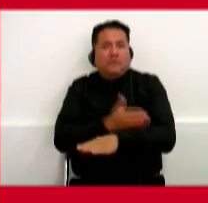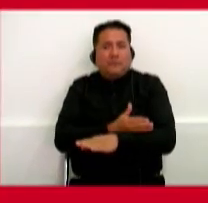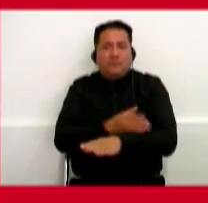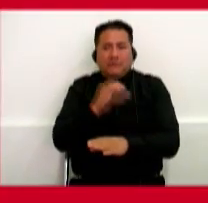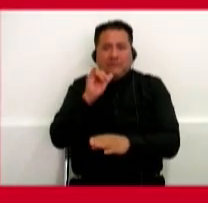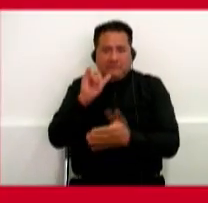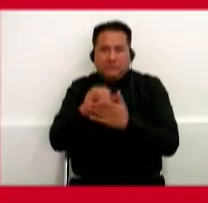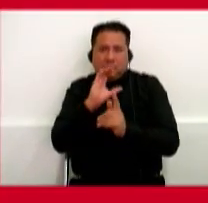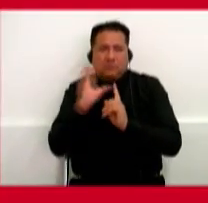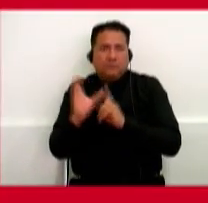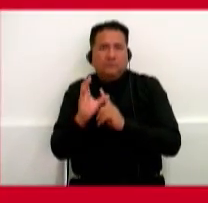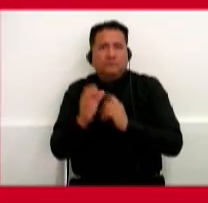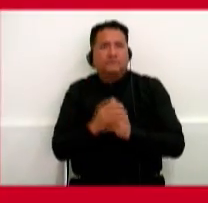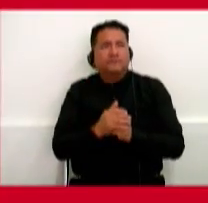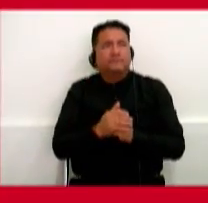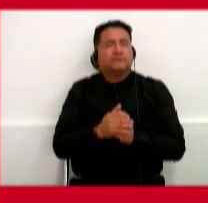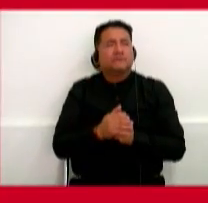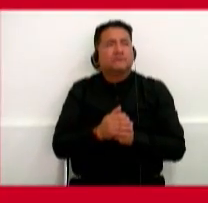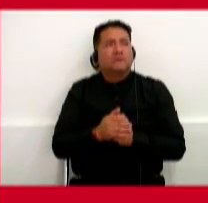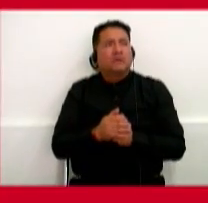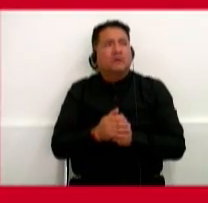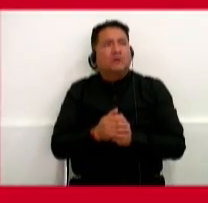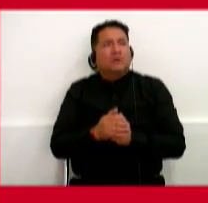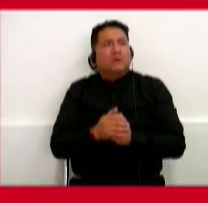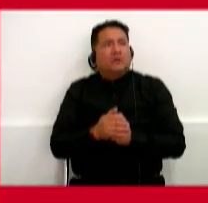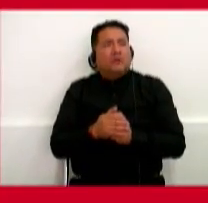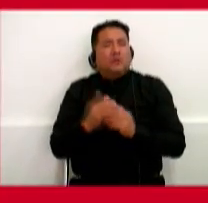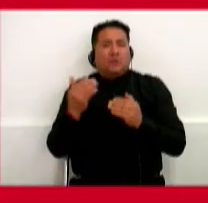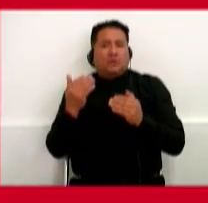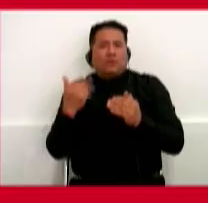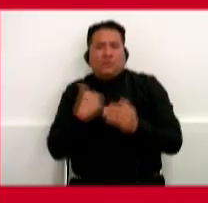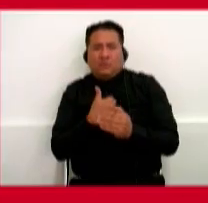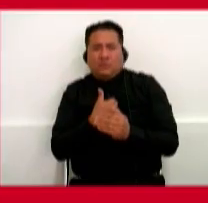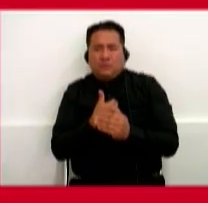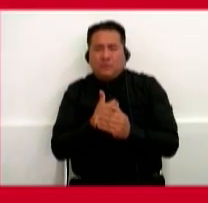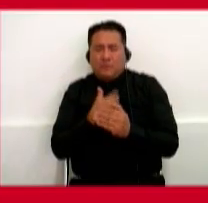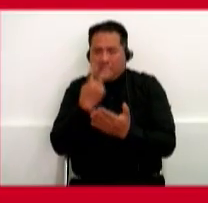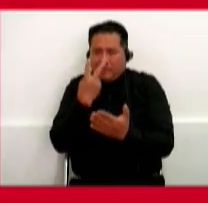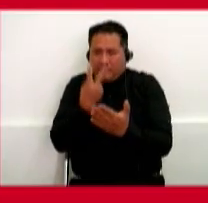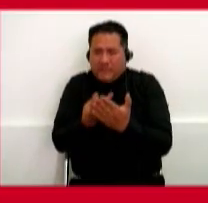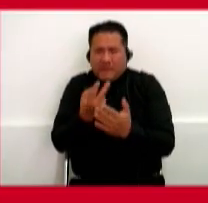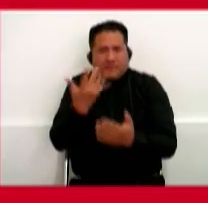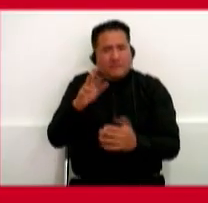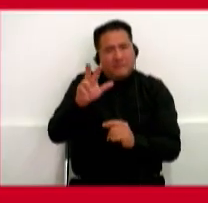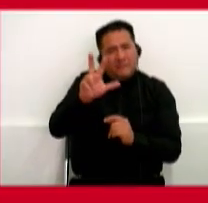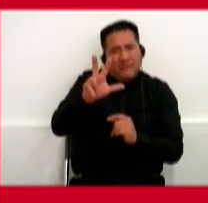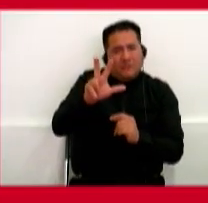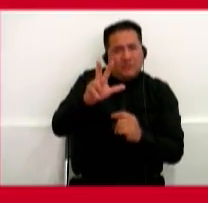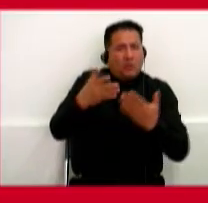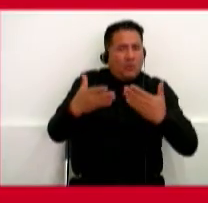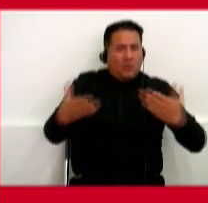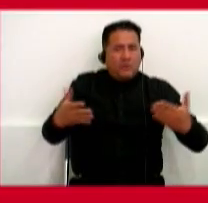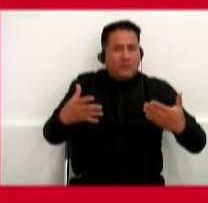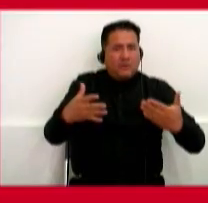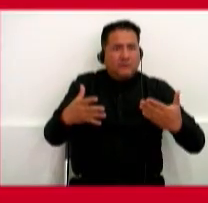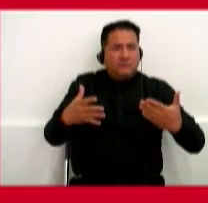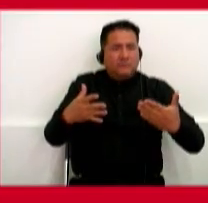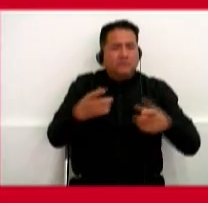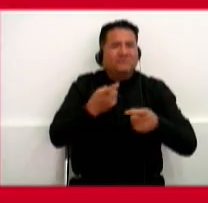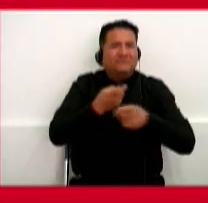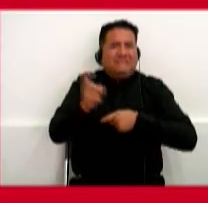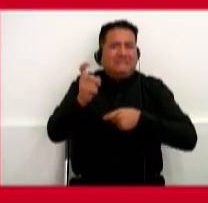Antes de seguir, necesitamos tener claro básicamente tres cosas que afectan la velocidad, porque finalmente eso es